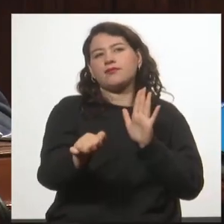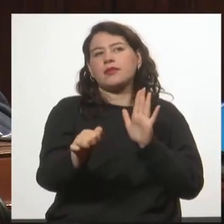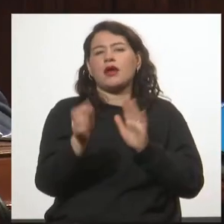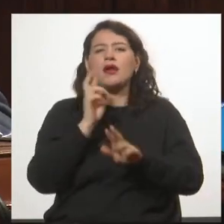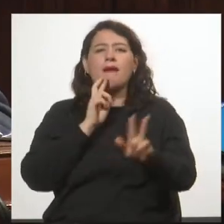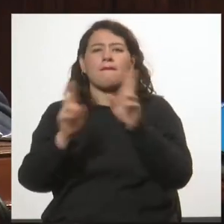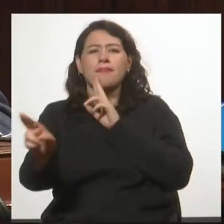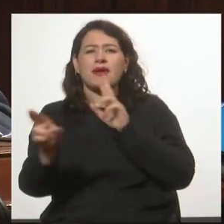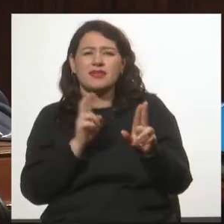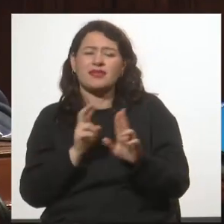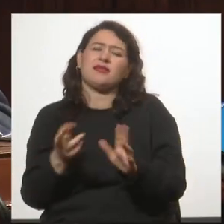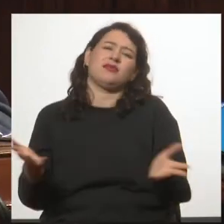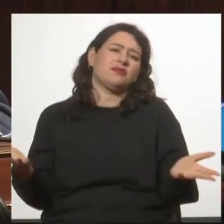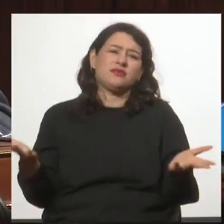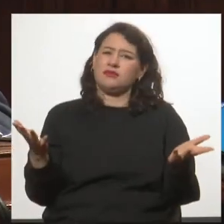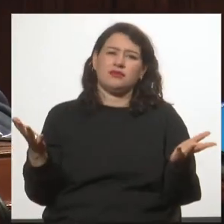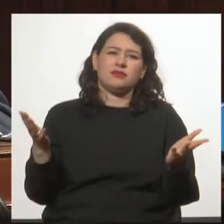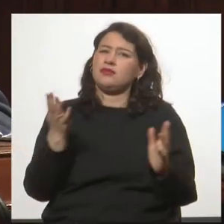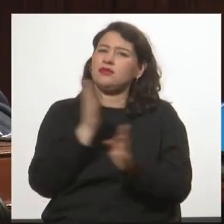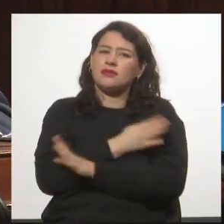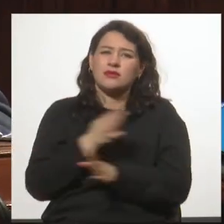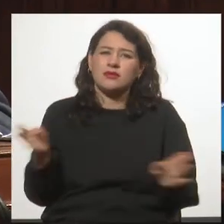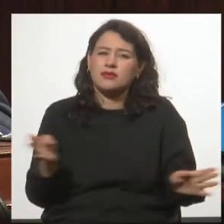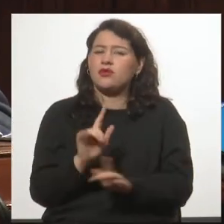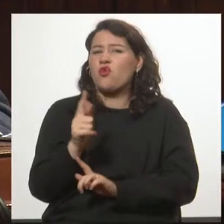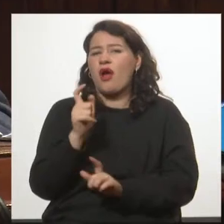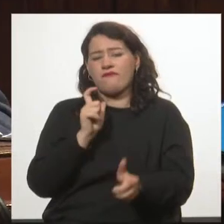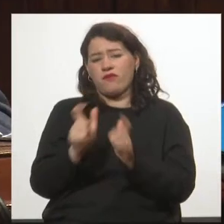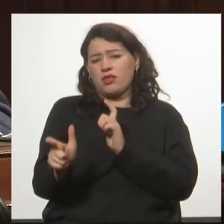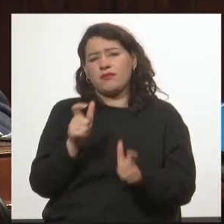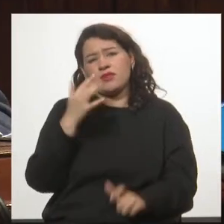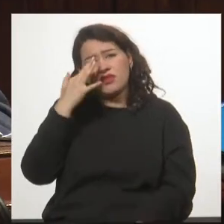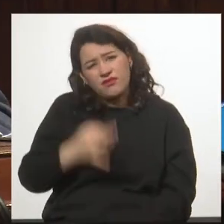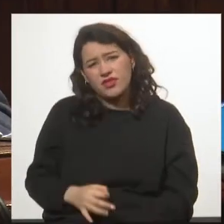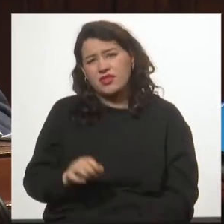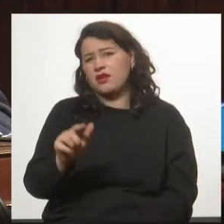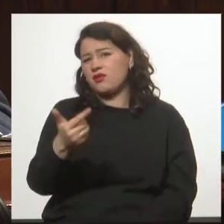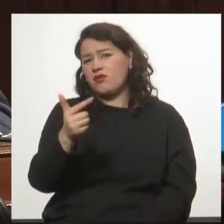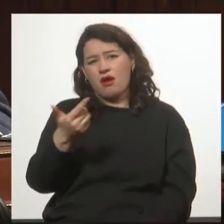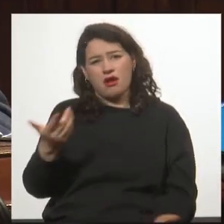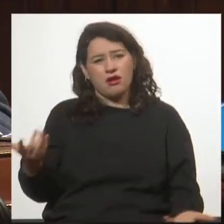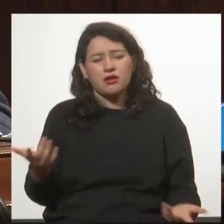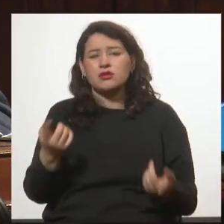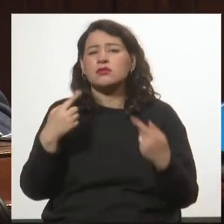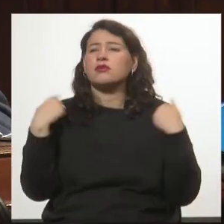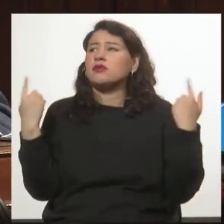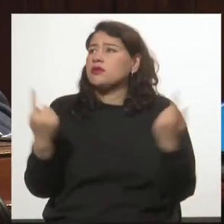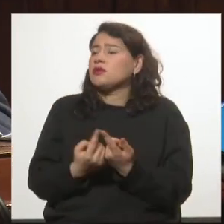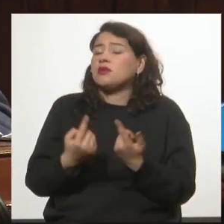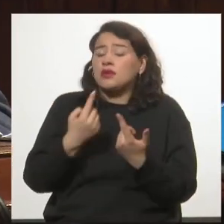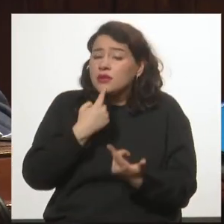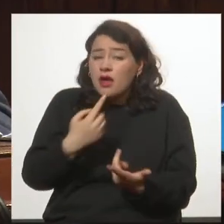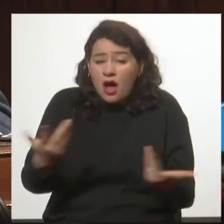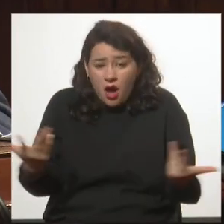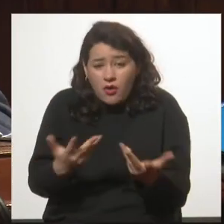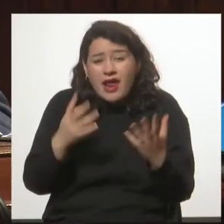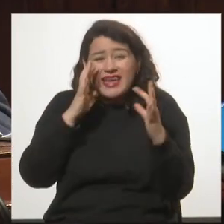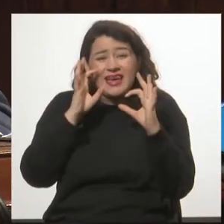respuestas frívolas y sin fundamentos serios estamos ante señalamientos graves